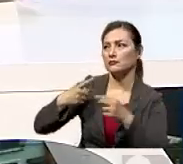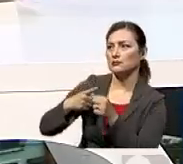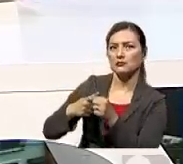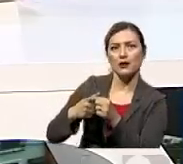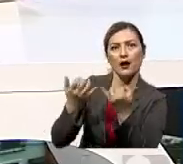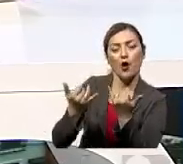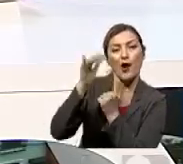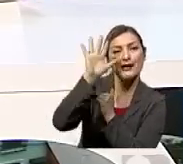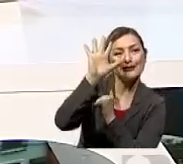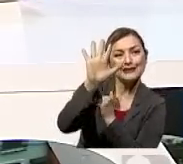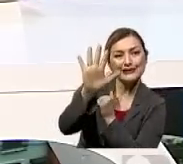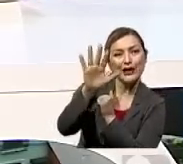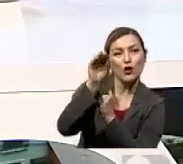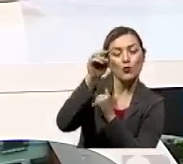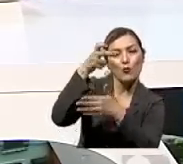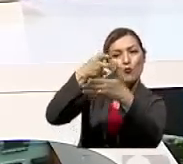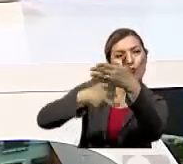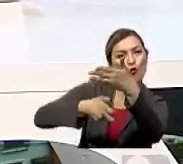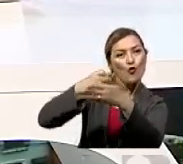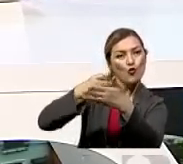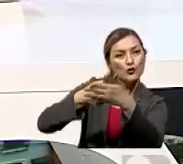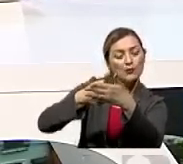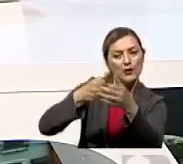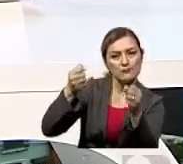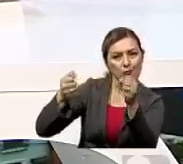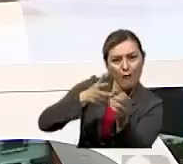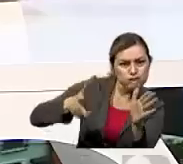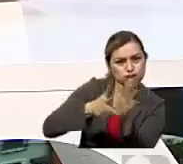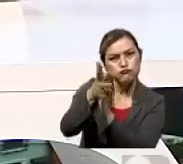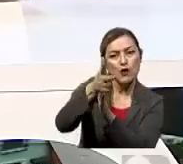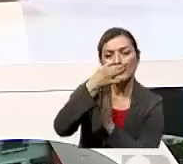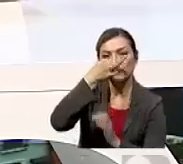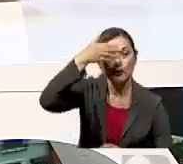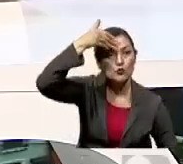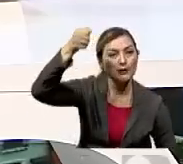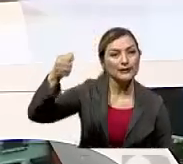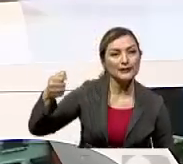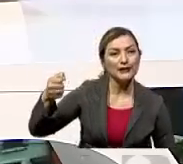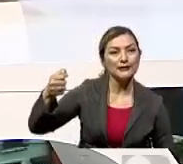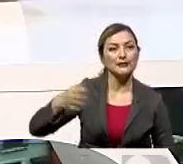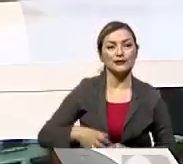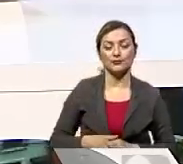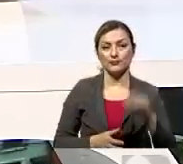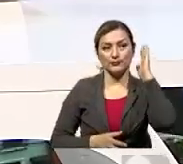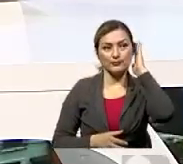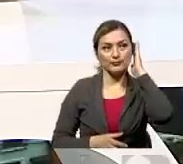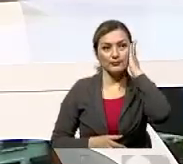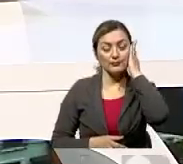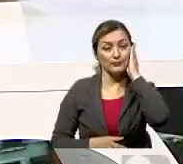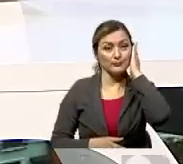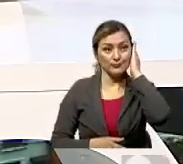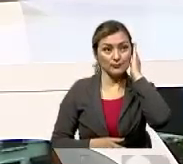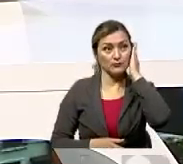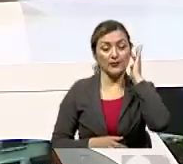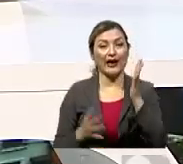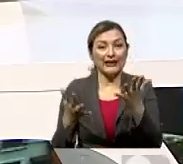hasta el momento 5 notificaciones de multas por exceso de velocidad en Santo Domingo de los Áchilas. Sin embargo, se llevó una sorpresa cuando